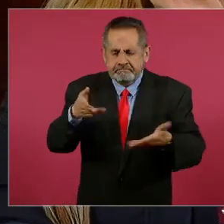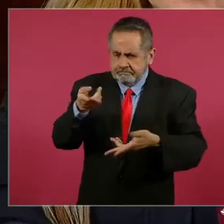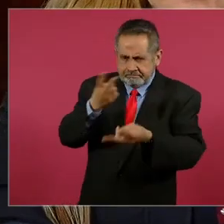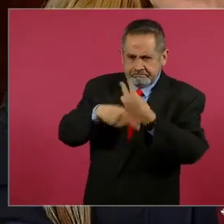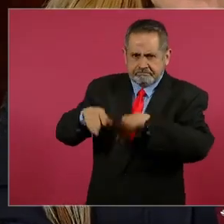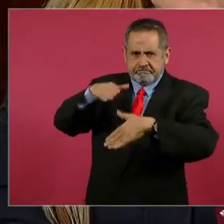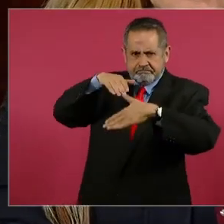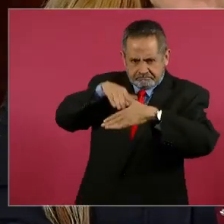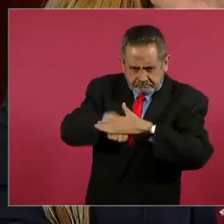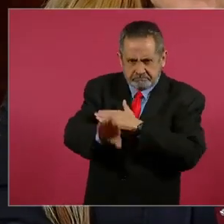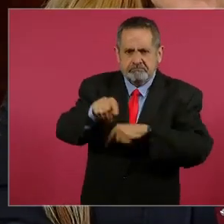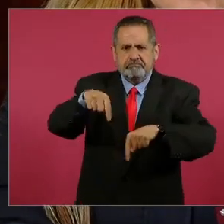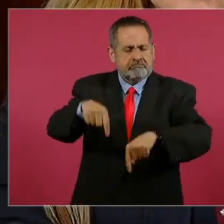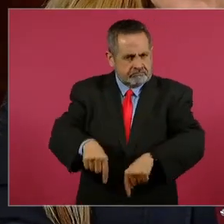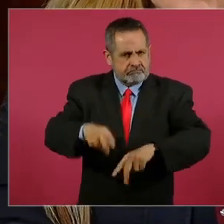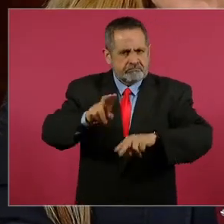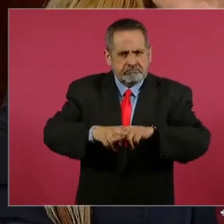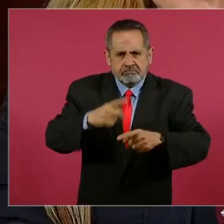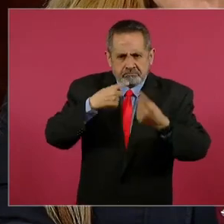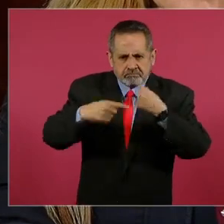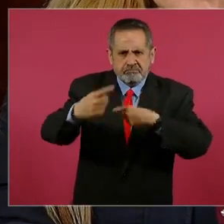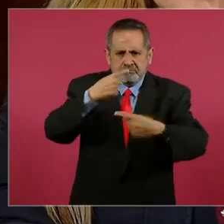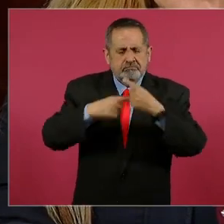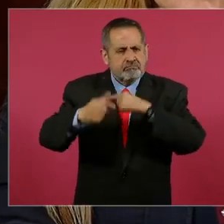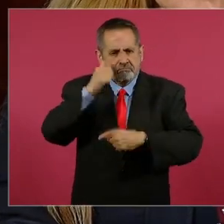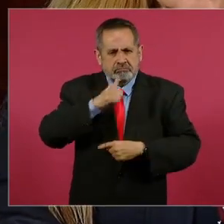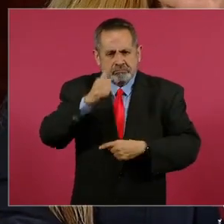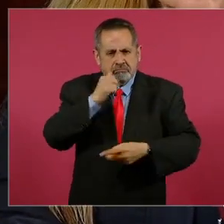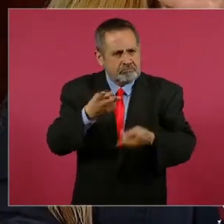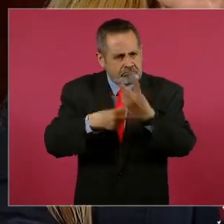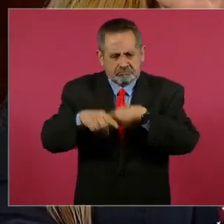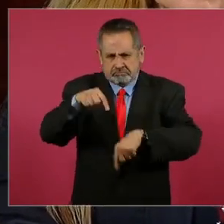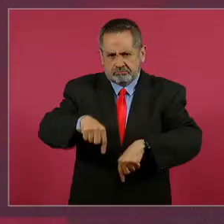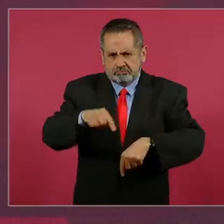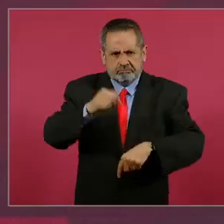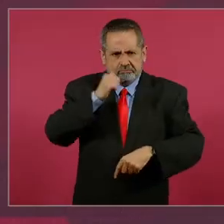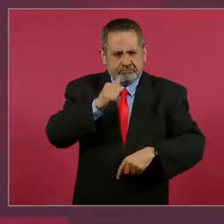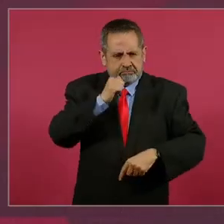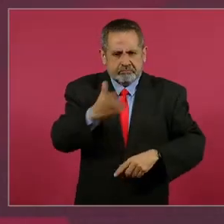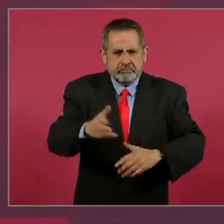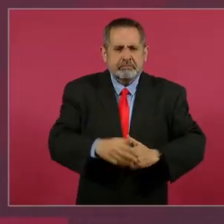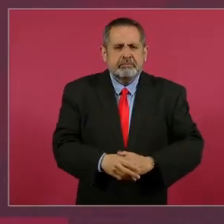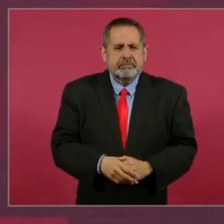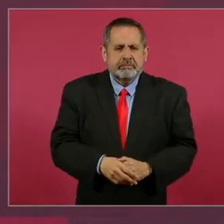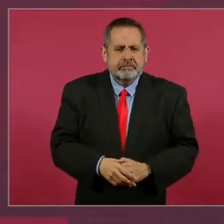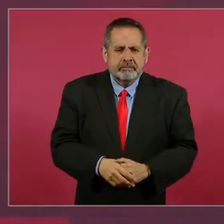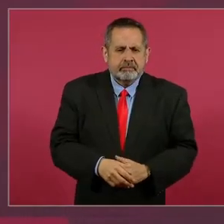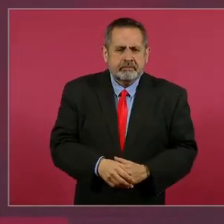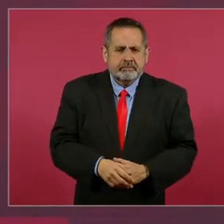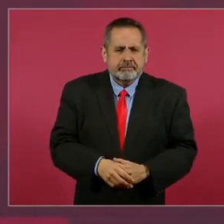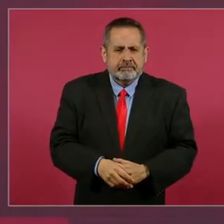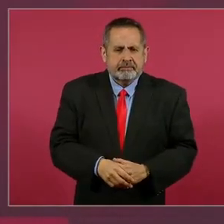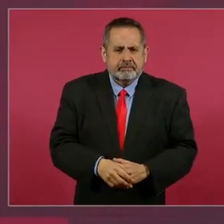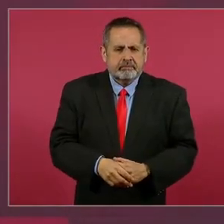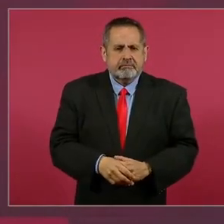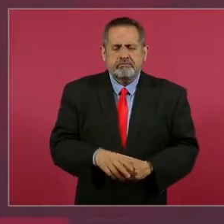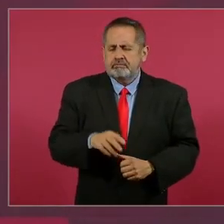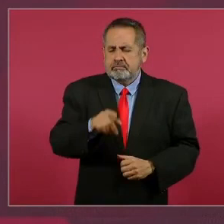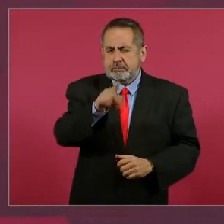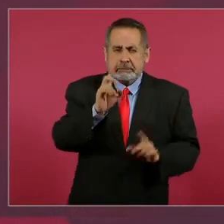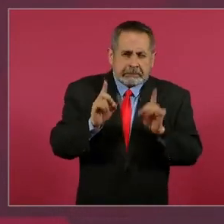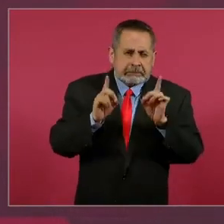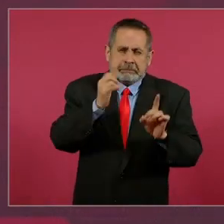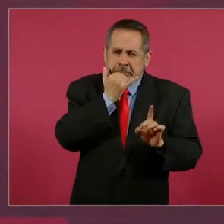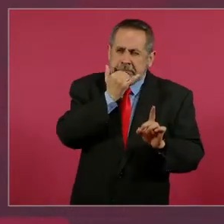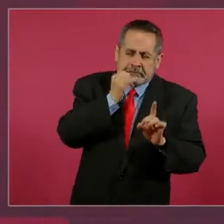a este diálogo circular y no tengas la menor